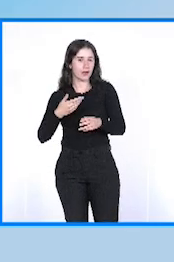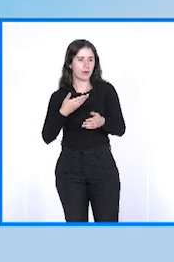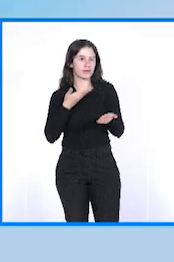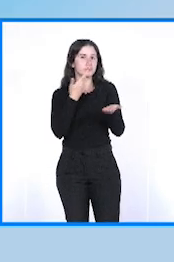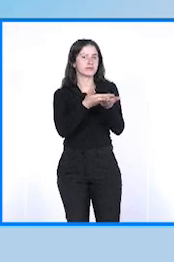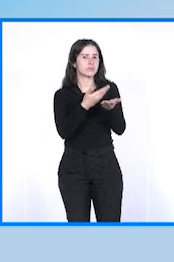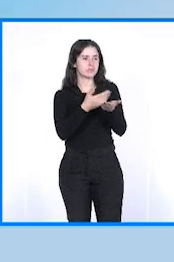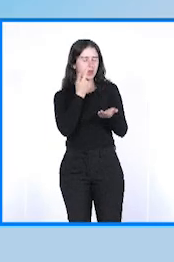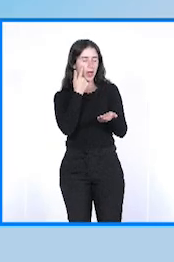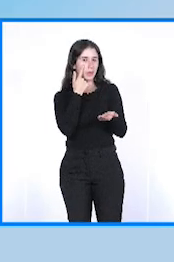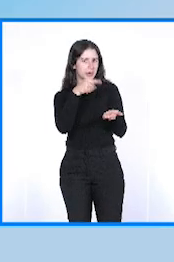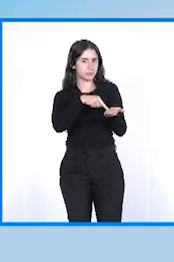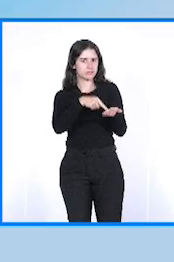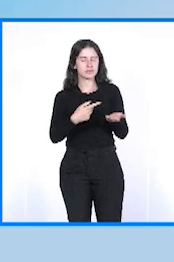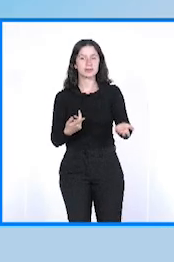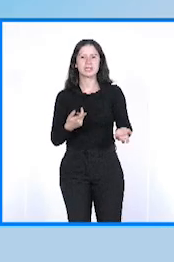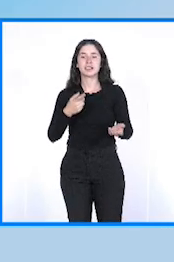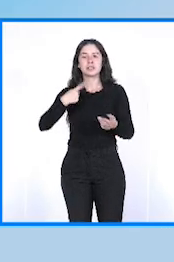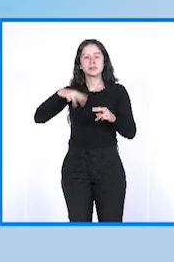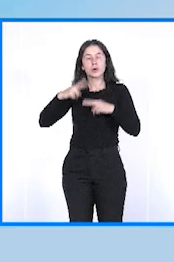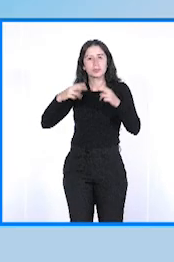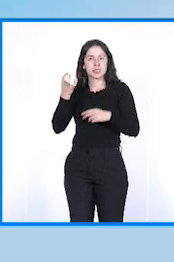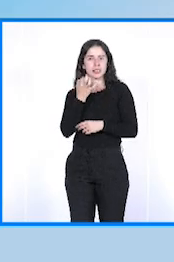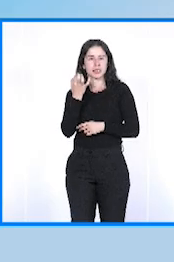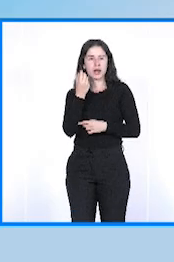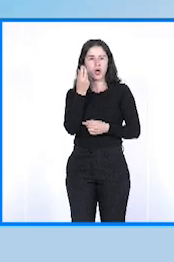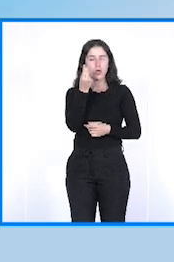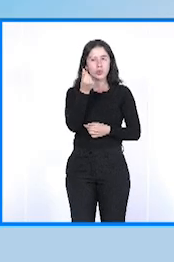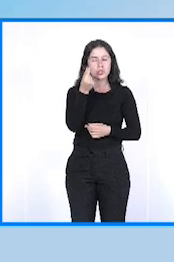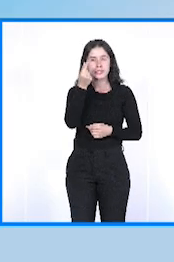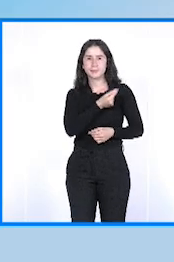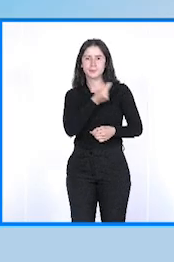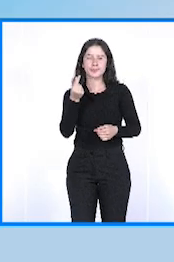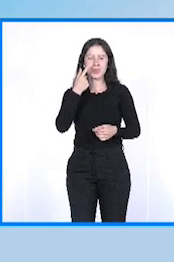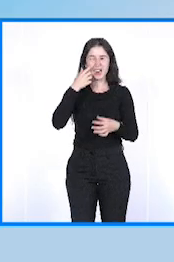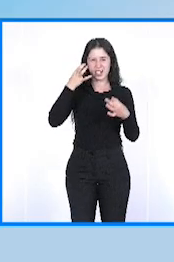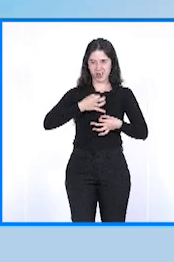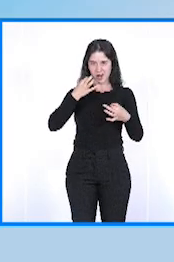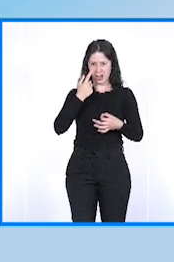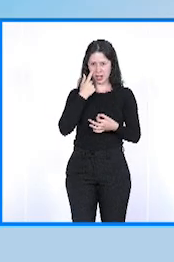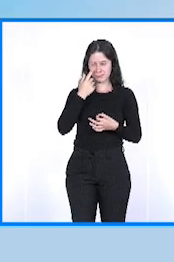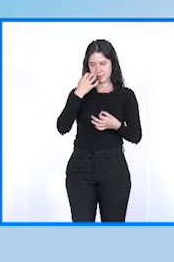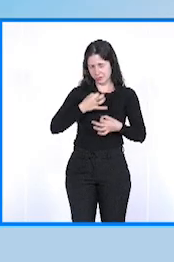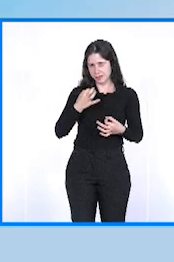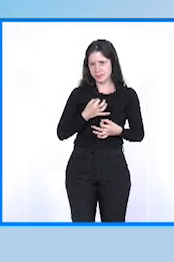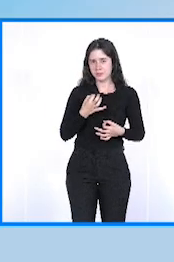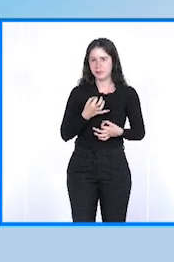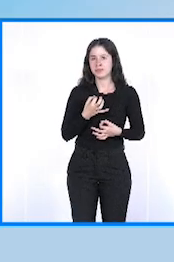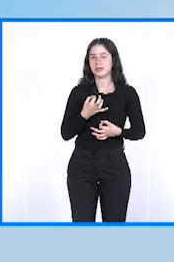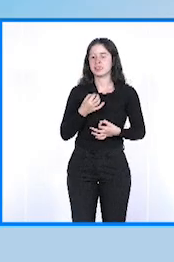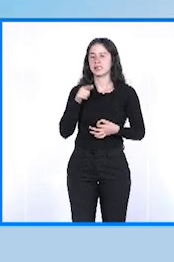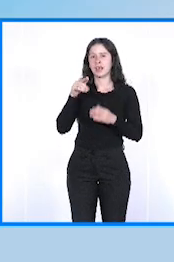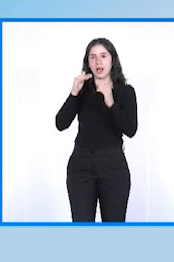sino que estábamos construyendo de Cuál es el coste real en base a la realidad que se estaba dando